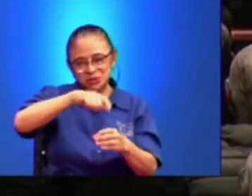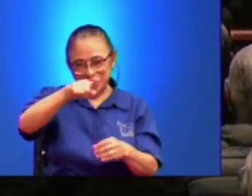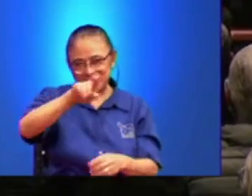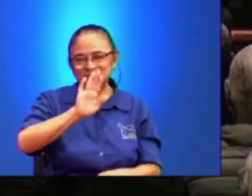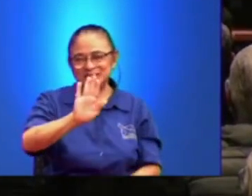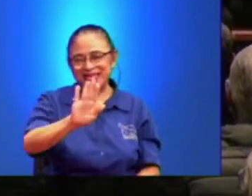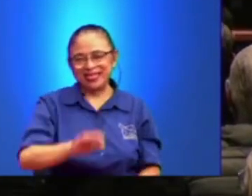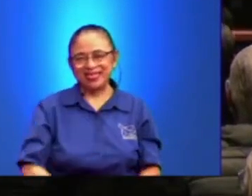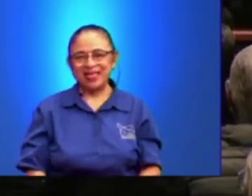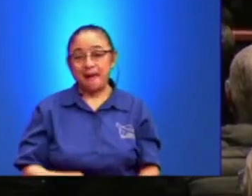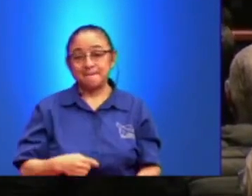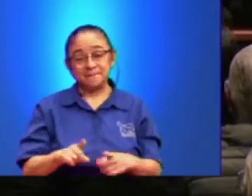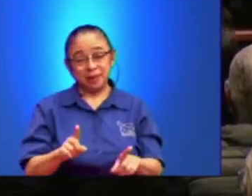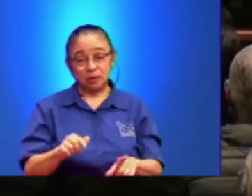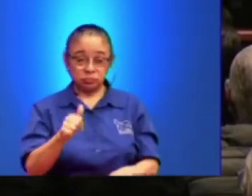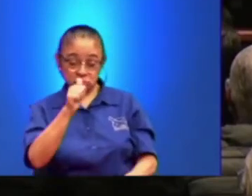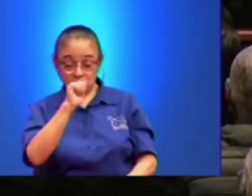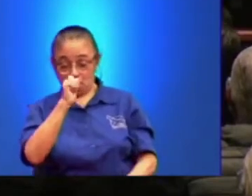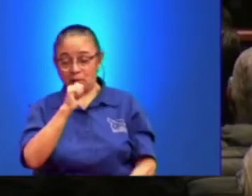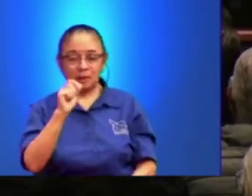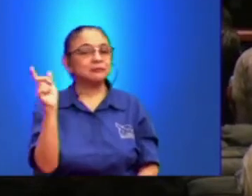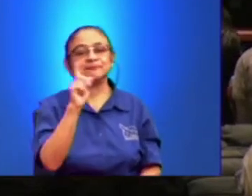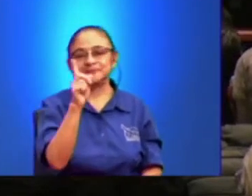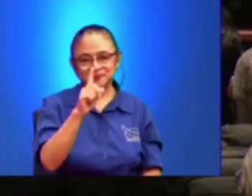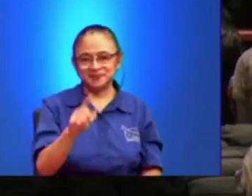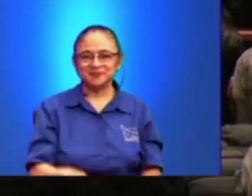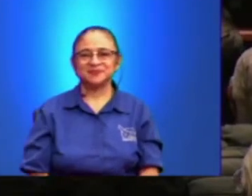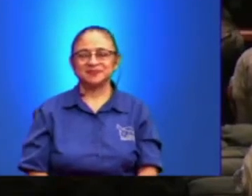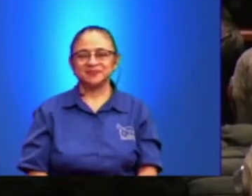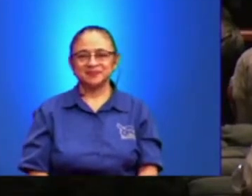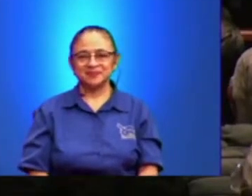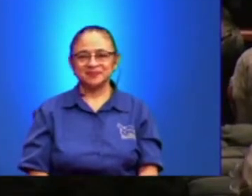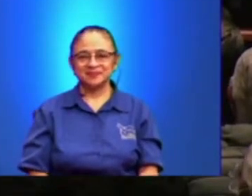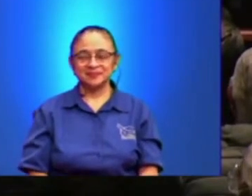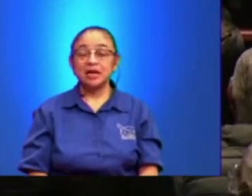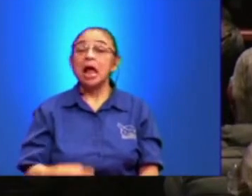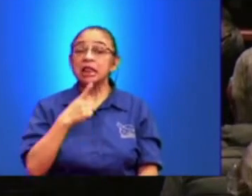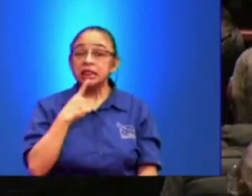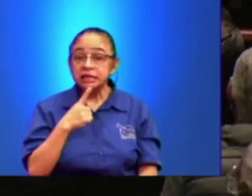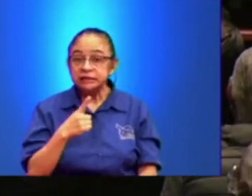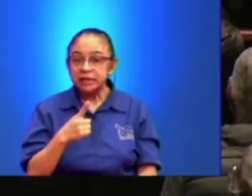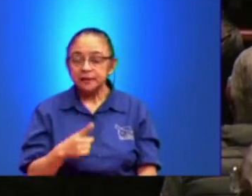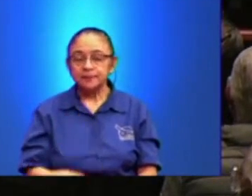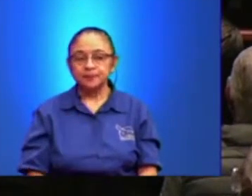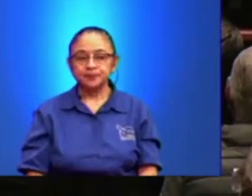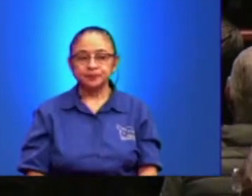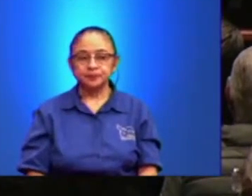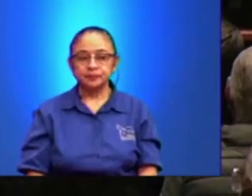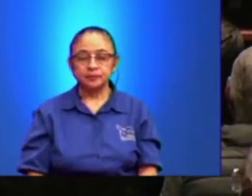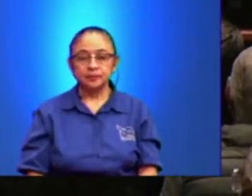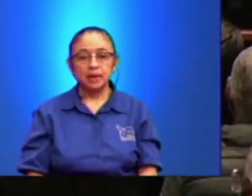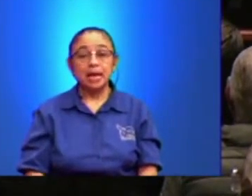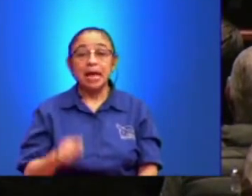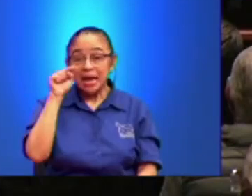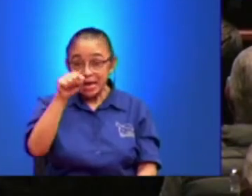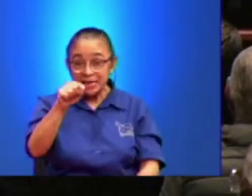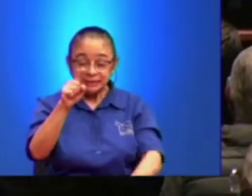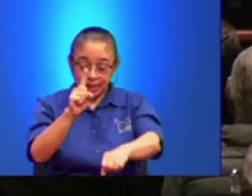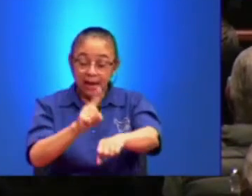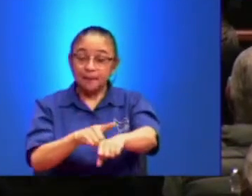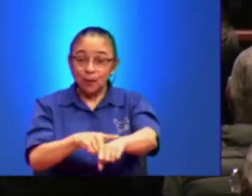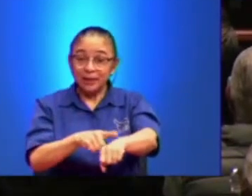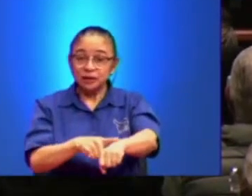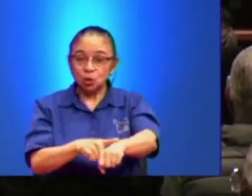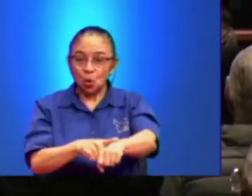pero engranarse no entonces dice fíjese pues era el momento